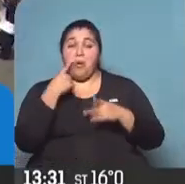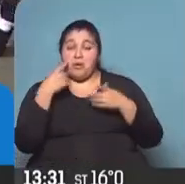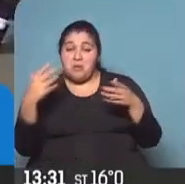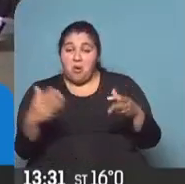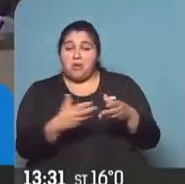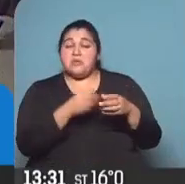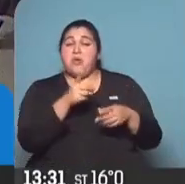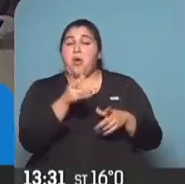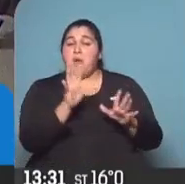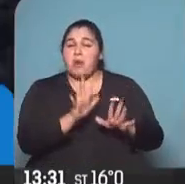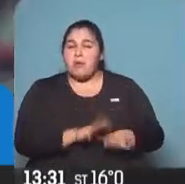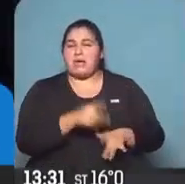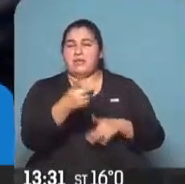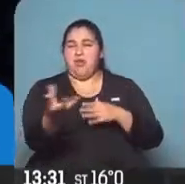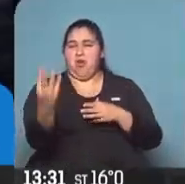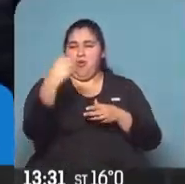2